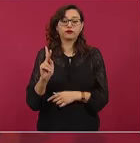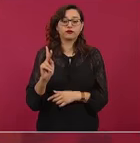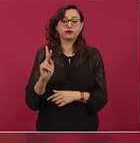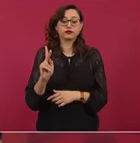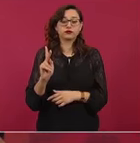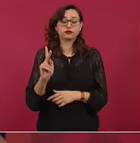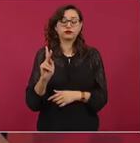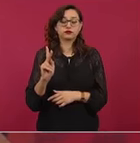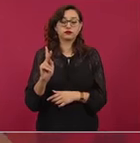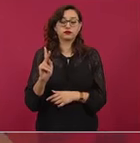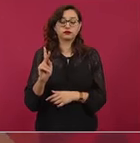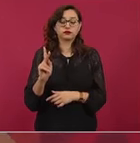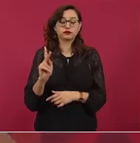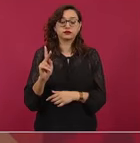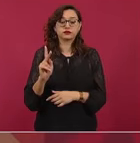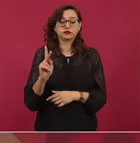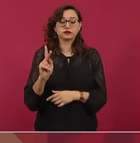pasaban